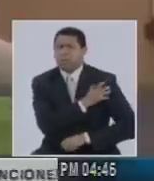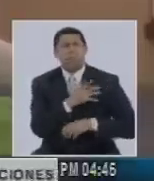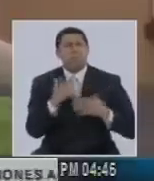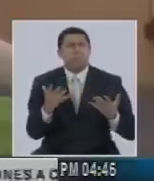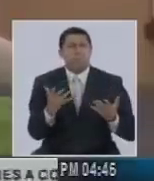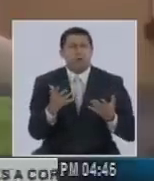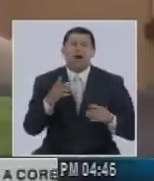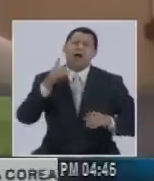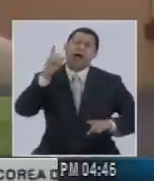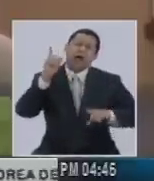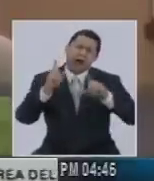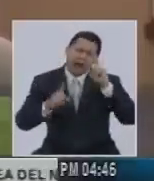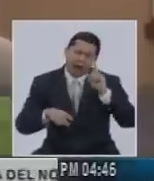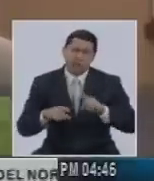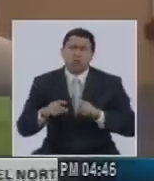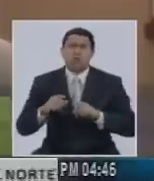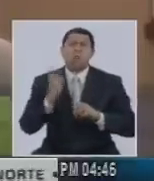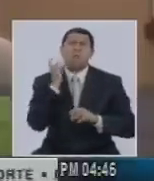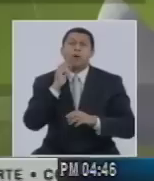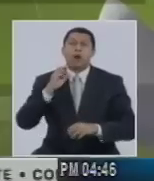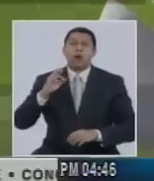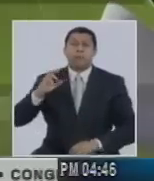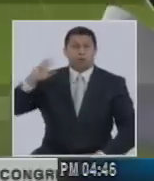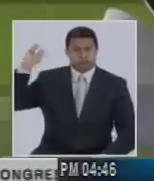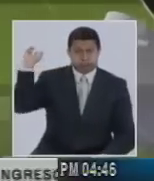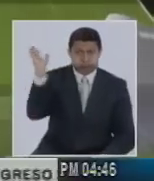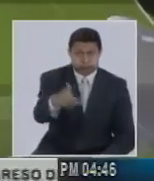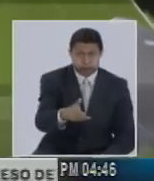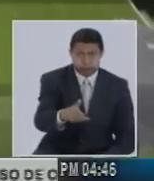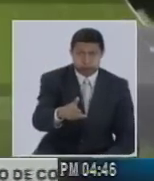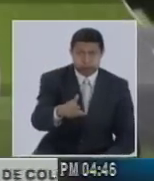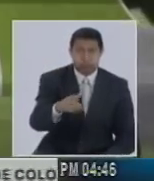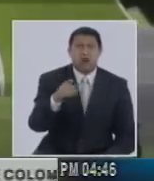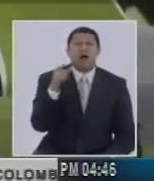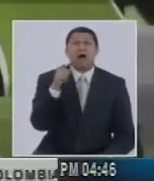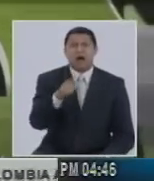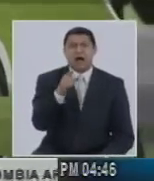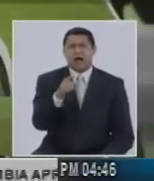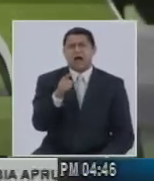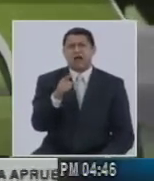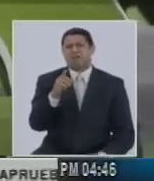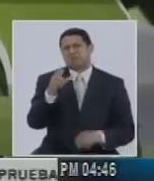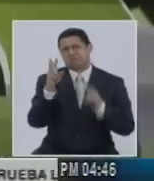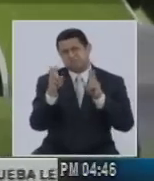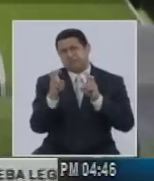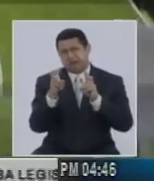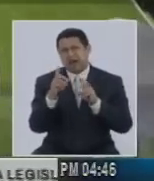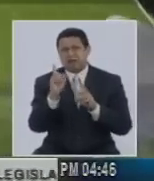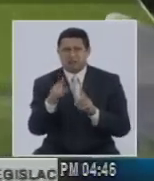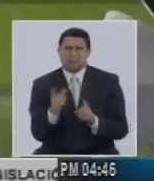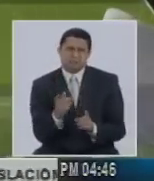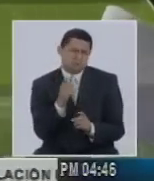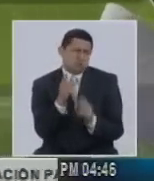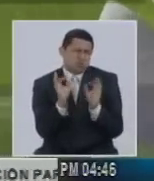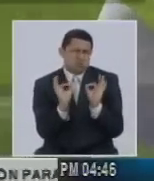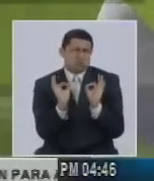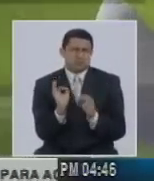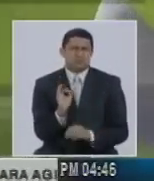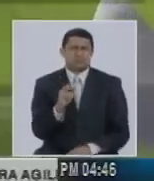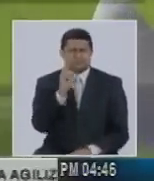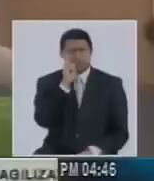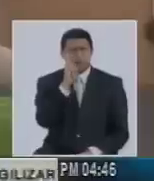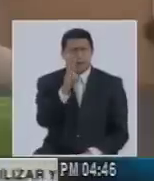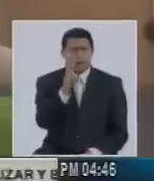la excepción de un lanzador de pelota, y hasta en esos atletas no es algo tan común.